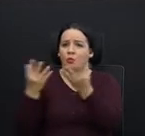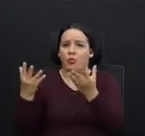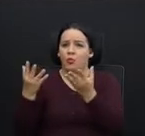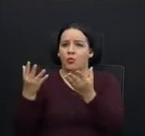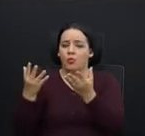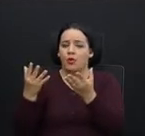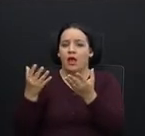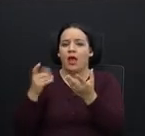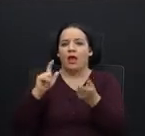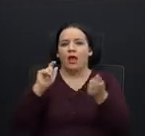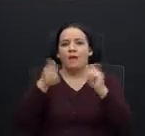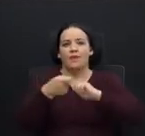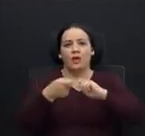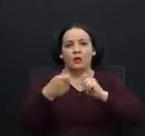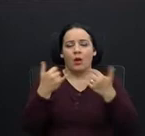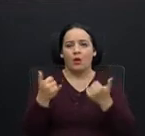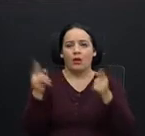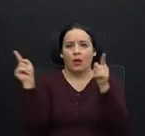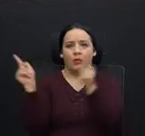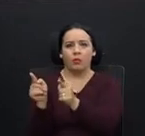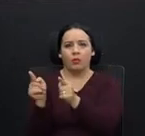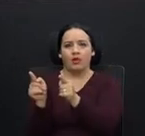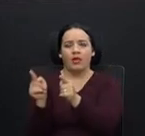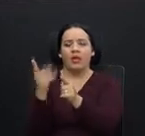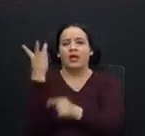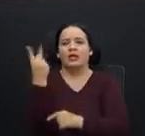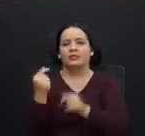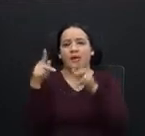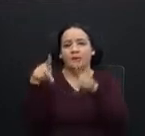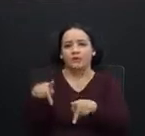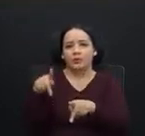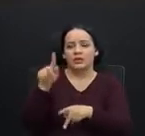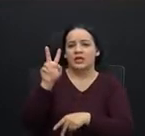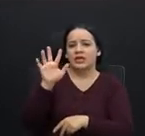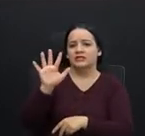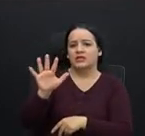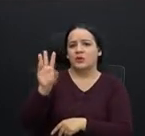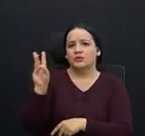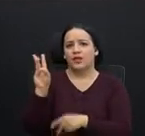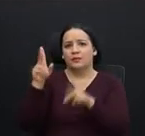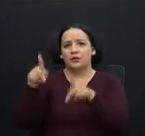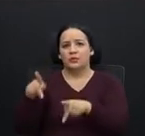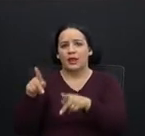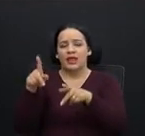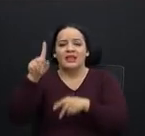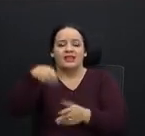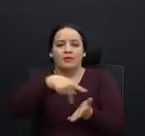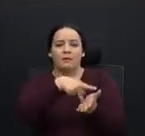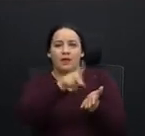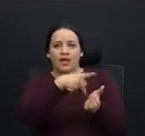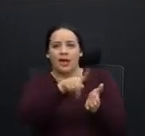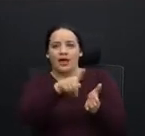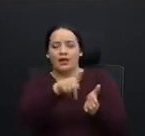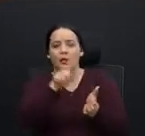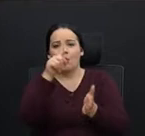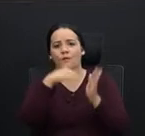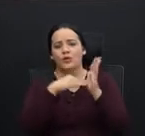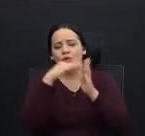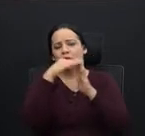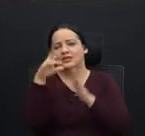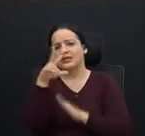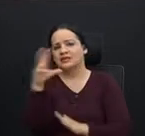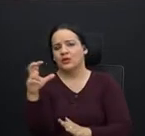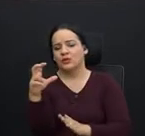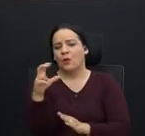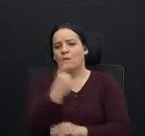6 personas, pero resulta que tienen que pagar un canon de más de 1.300.000 por cada unidad. No van a poder pagarlo, ya